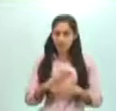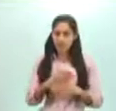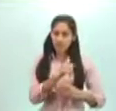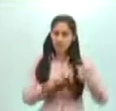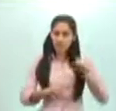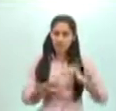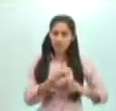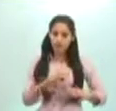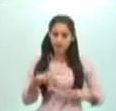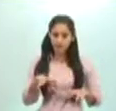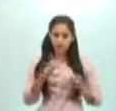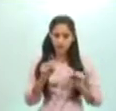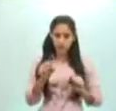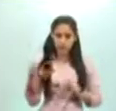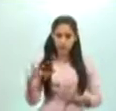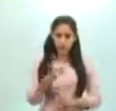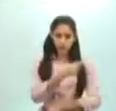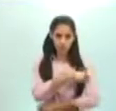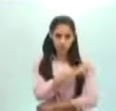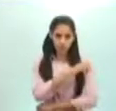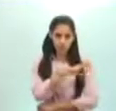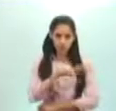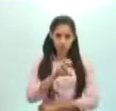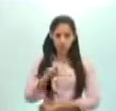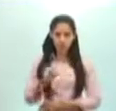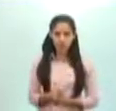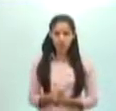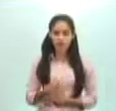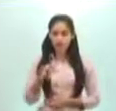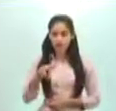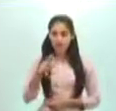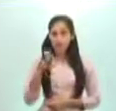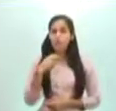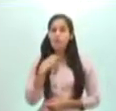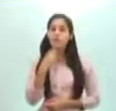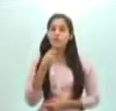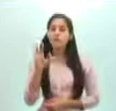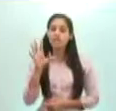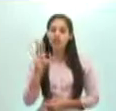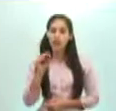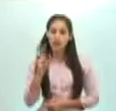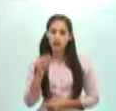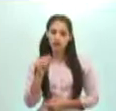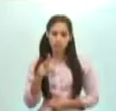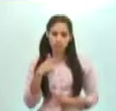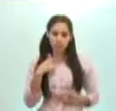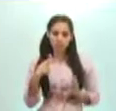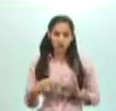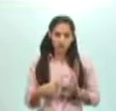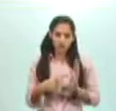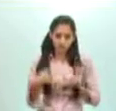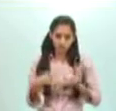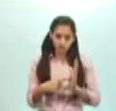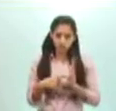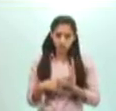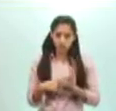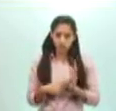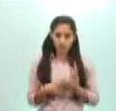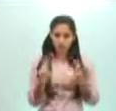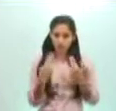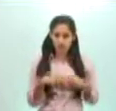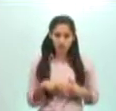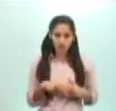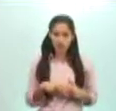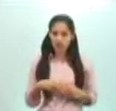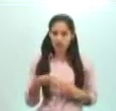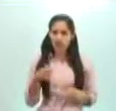la multitud. Esta nueva voz habló con confianza de una unión en una época de división y